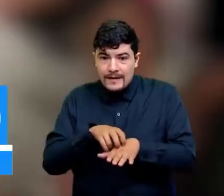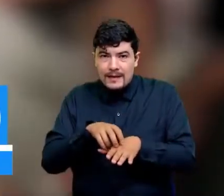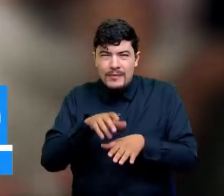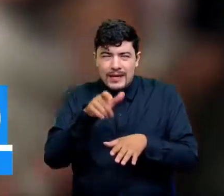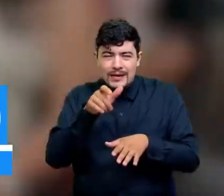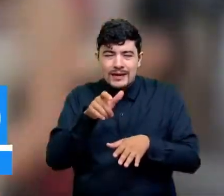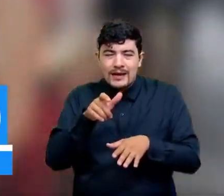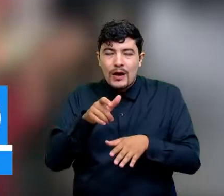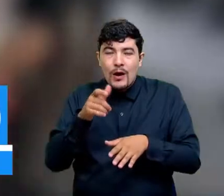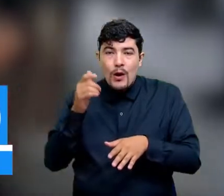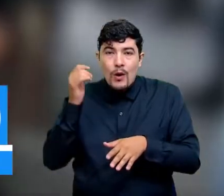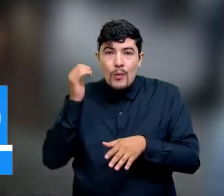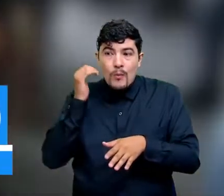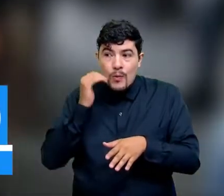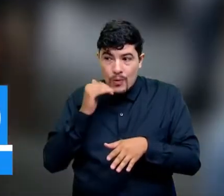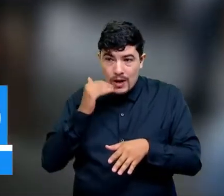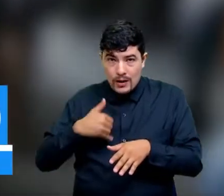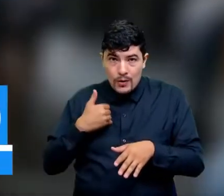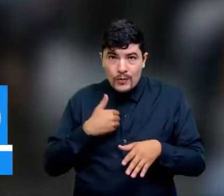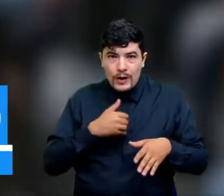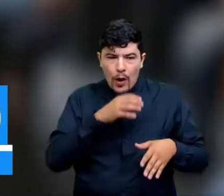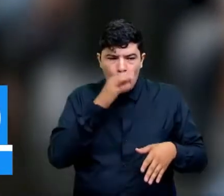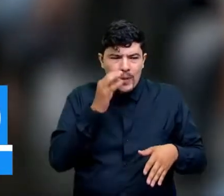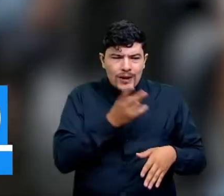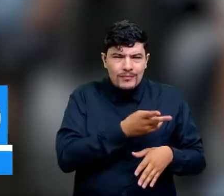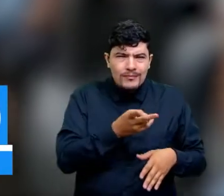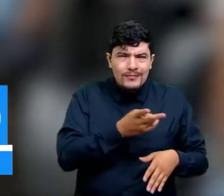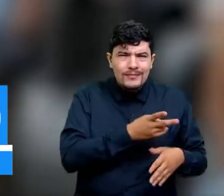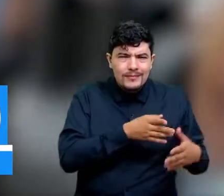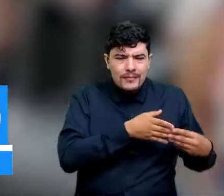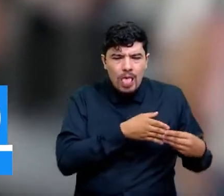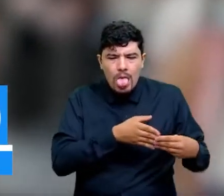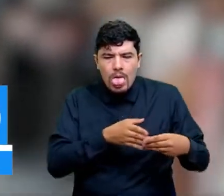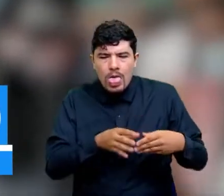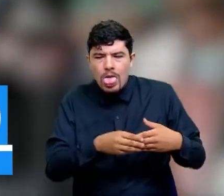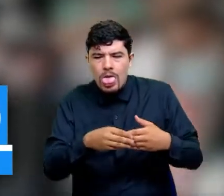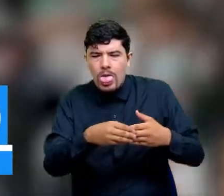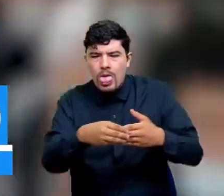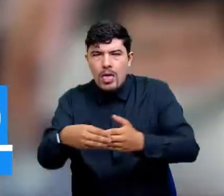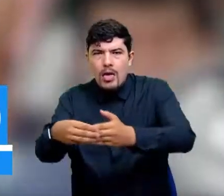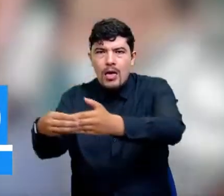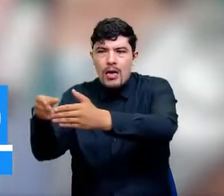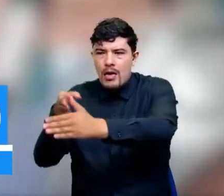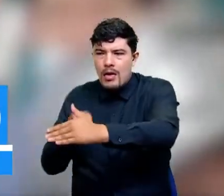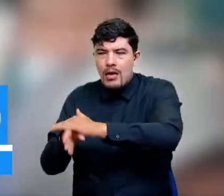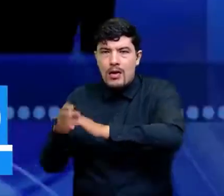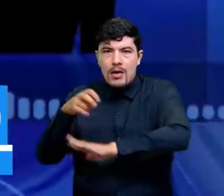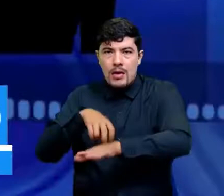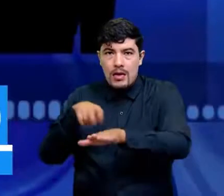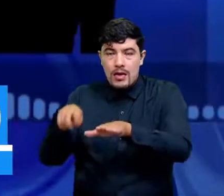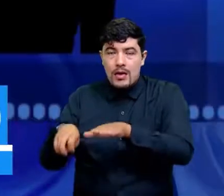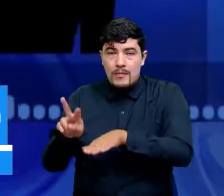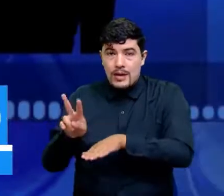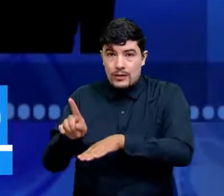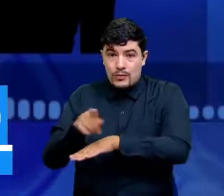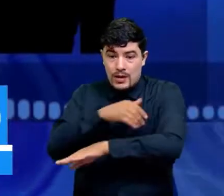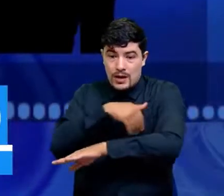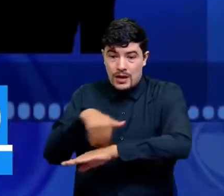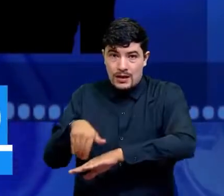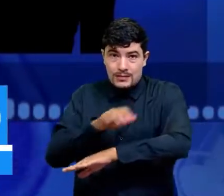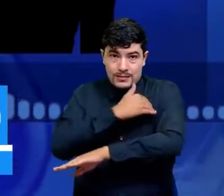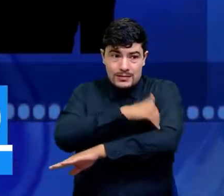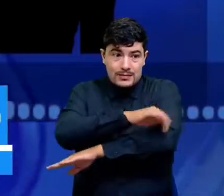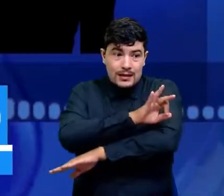presuntos delincuentes en una ruta de transporte público. Me bajaron en la carrera 21 entre calle 35 y 36 en el